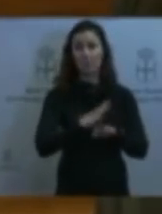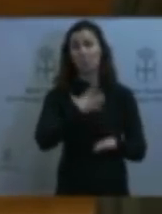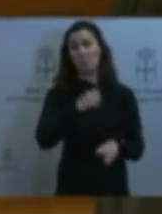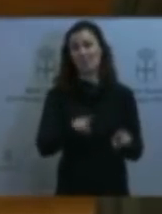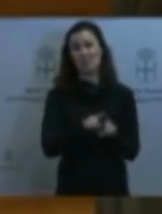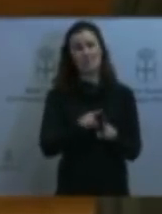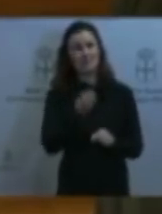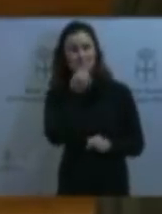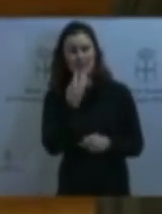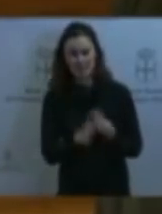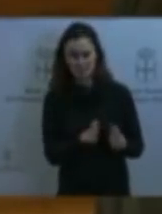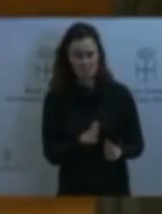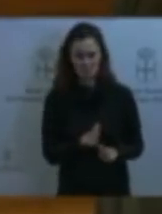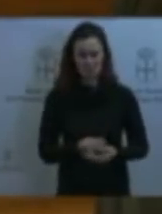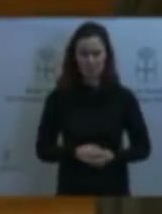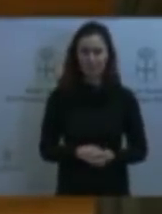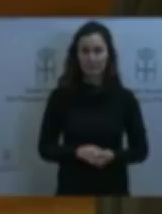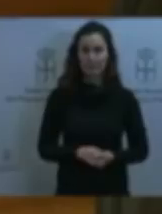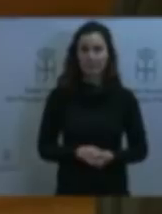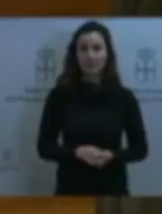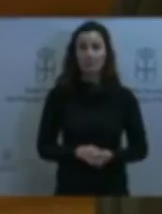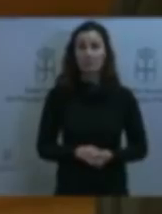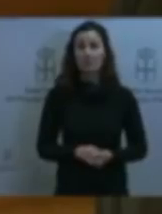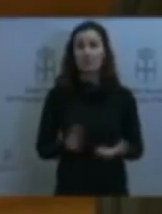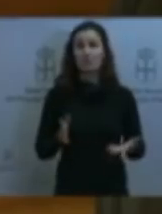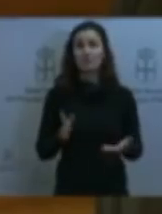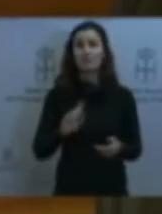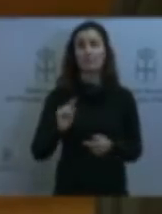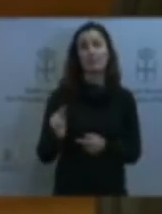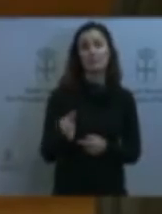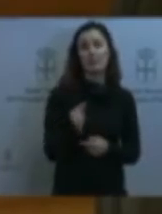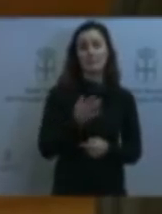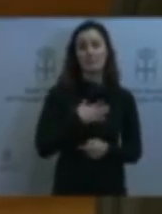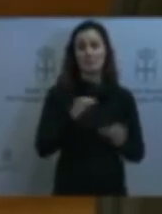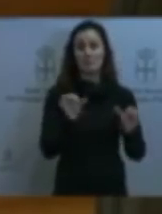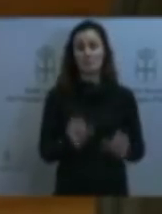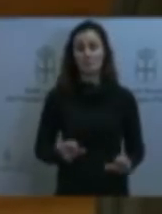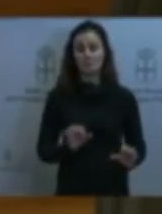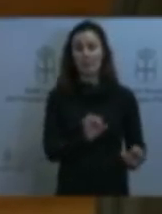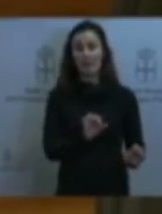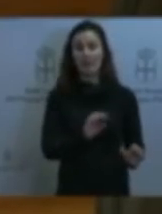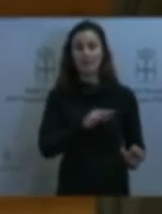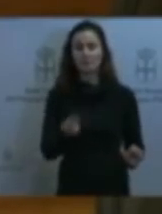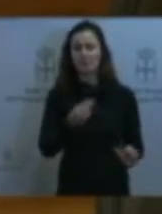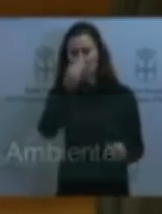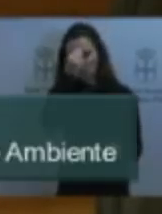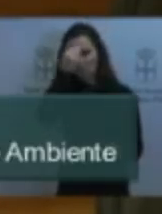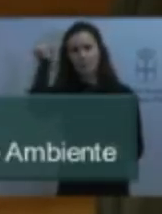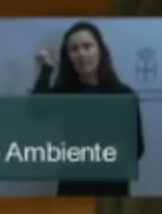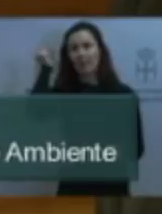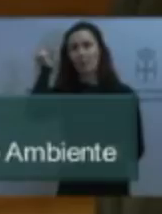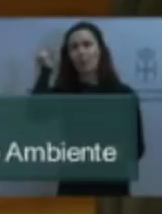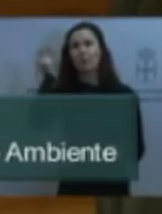en la forma de referirse usted a mi manera de proceder. Pero ya no me acuerdo y entonces simplemente le pido disculpas por la